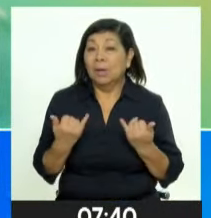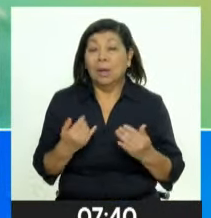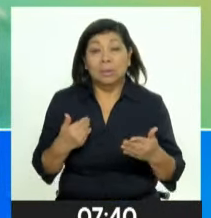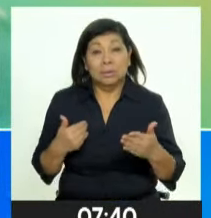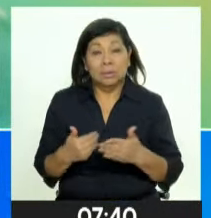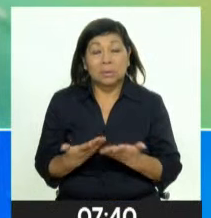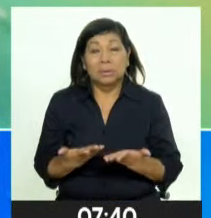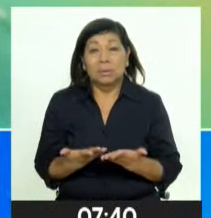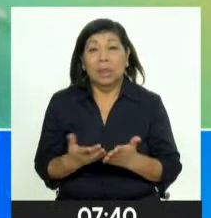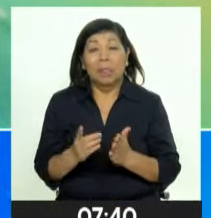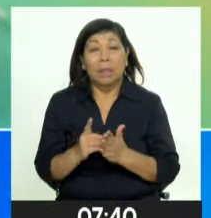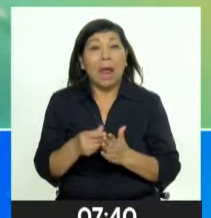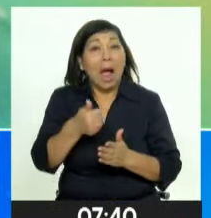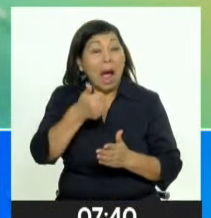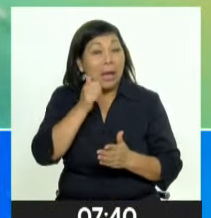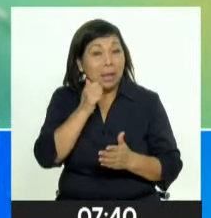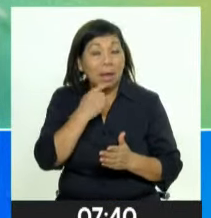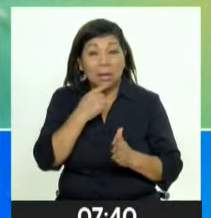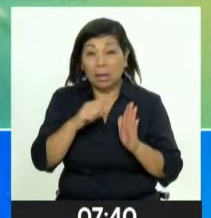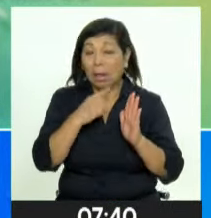sacado un decreto supremo el día de ayer,